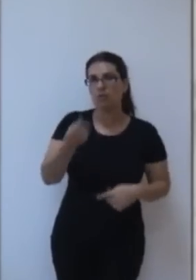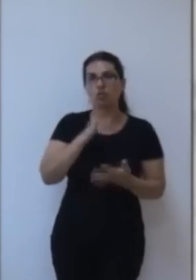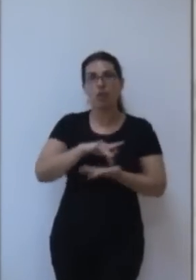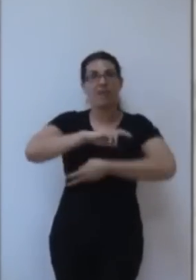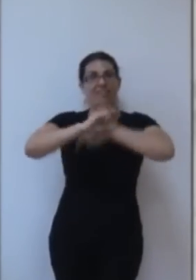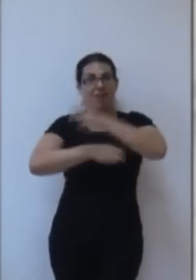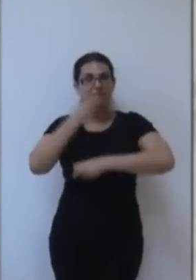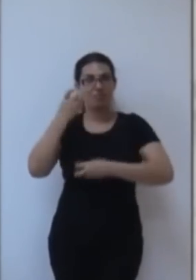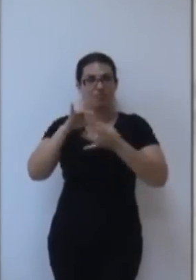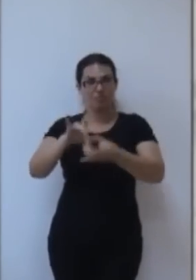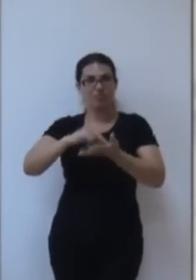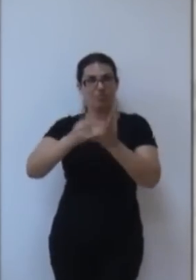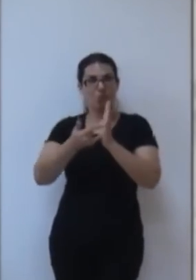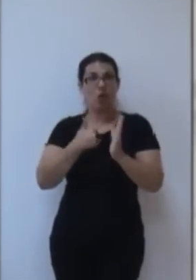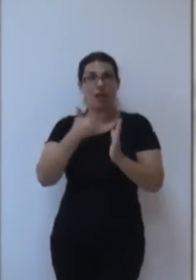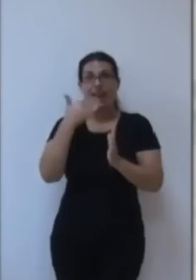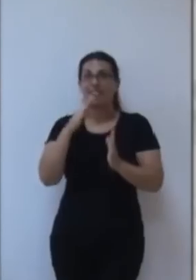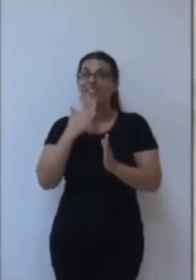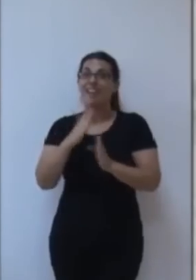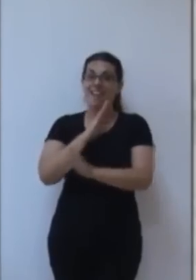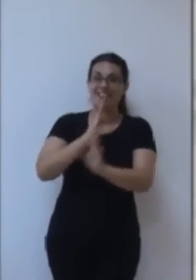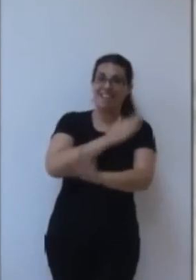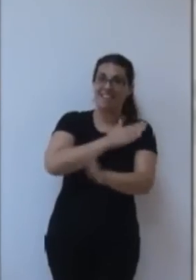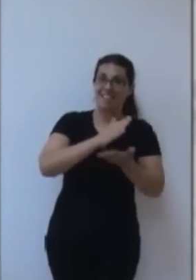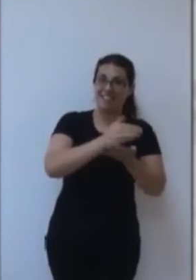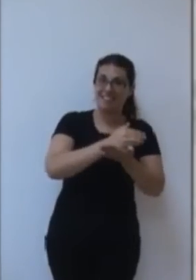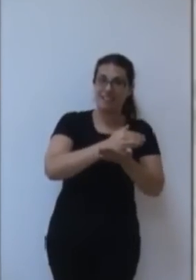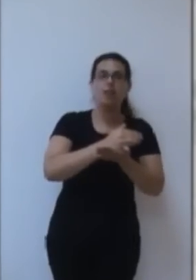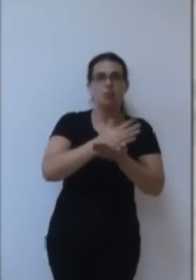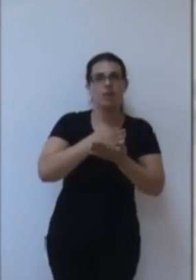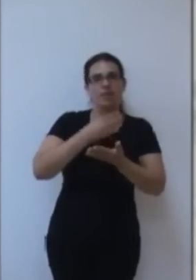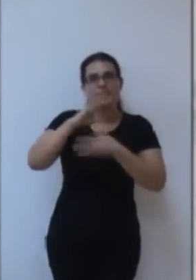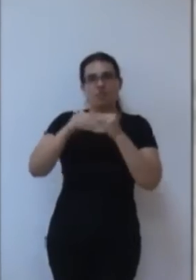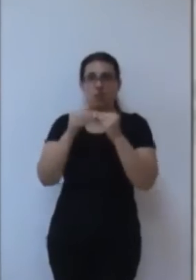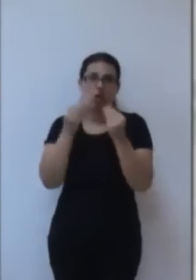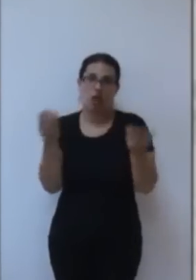ese cambio tecnológico, dar respuesta. Pero claro, me están mirando así como diciendo, no,